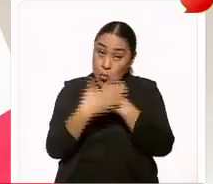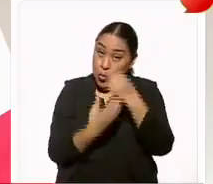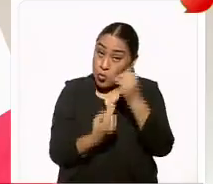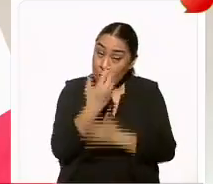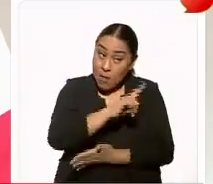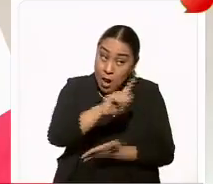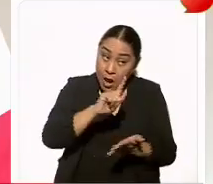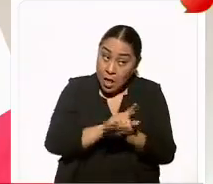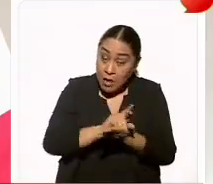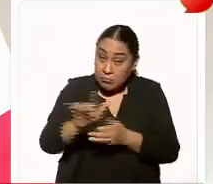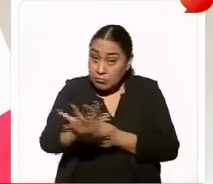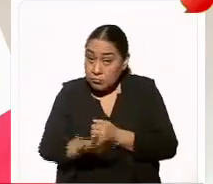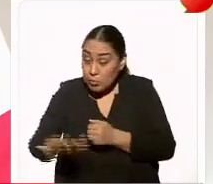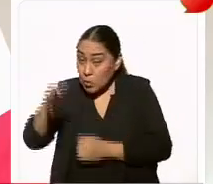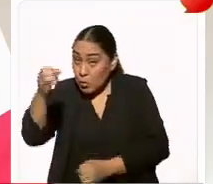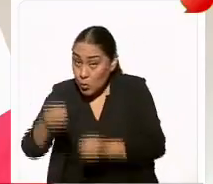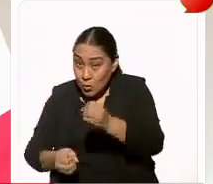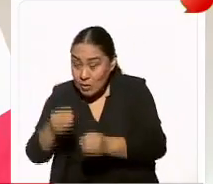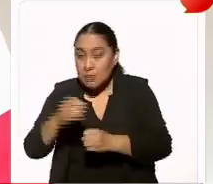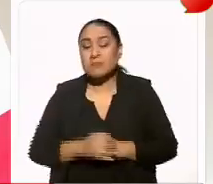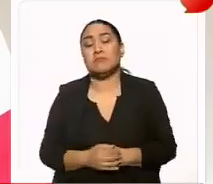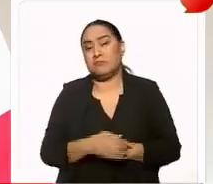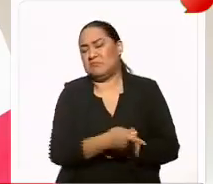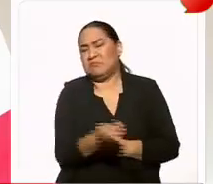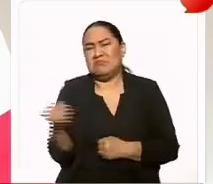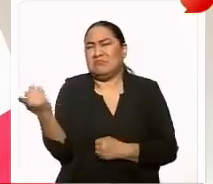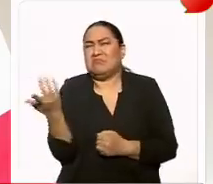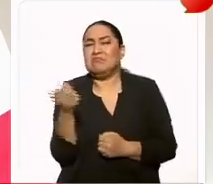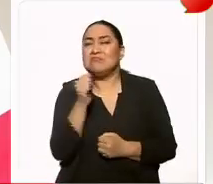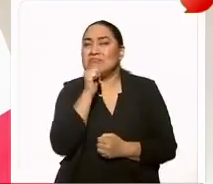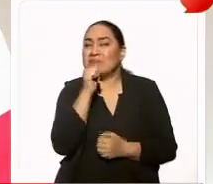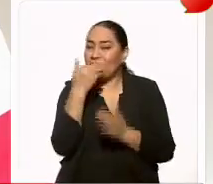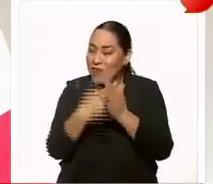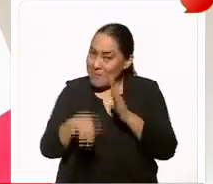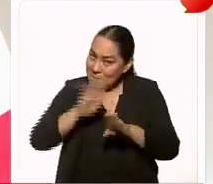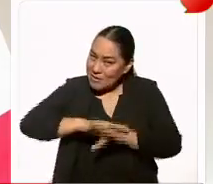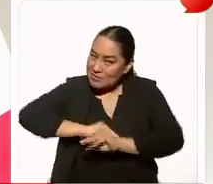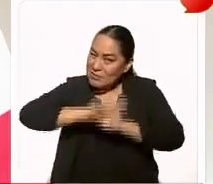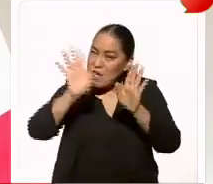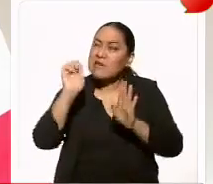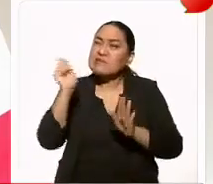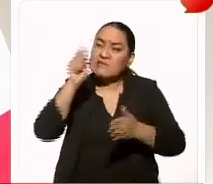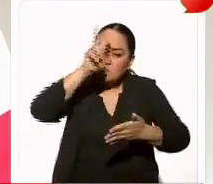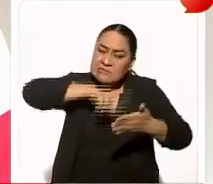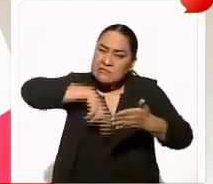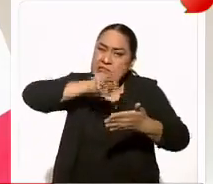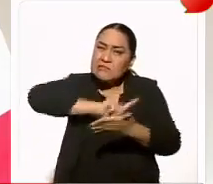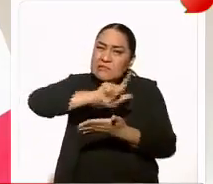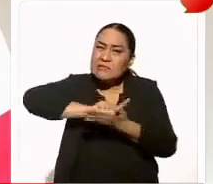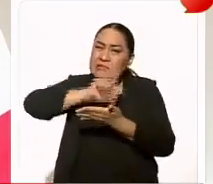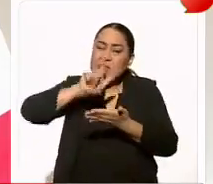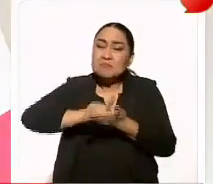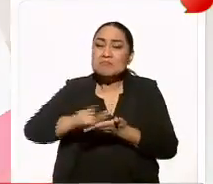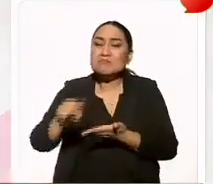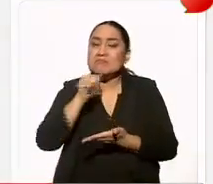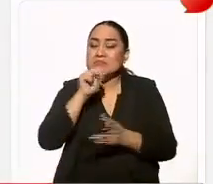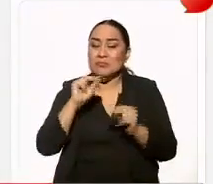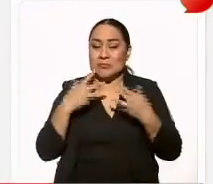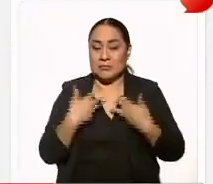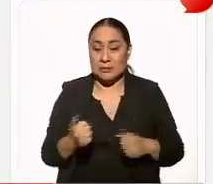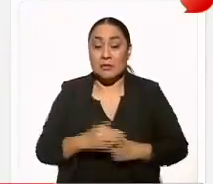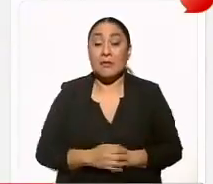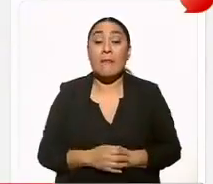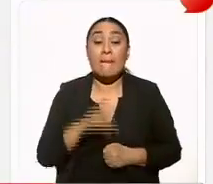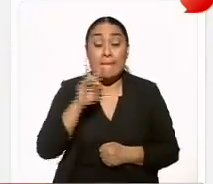Poder Judicial. Muchos de estos estudiantes no tenían claro lo que contiene la iniciativa presidencial y aquí se lo mostramos. La gente